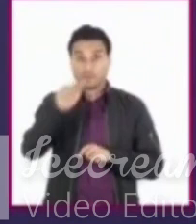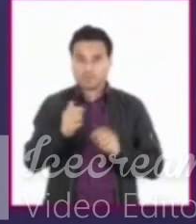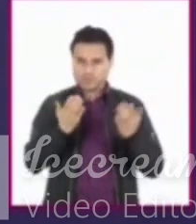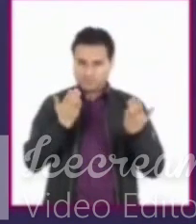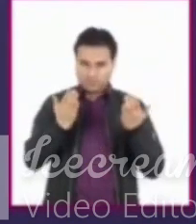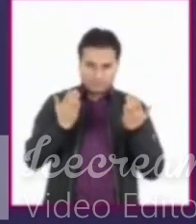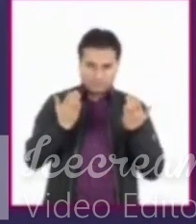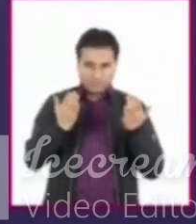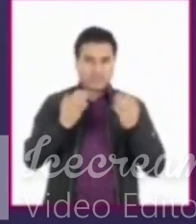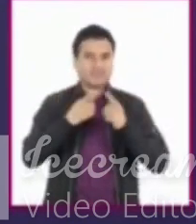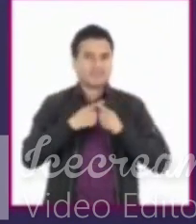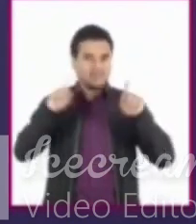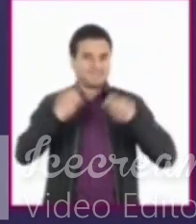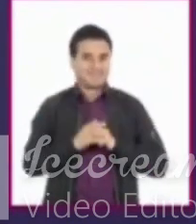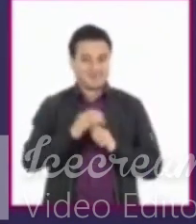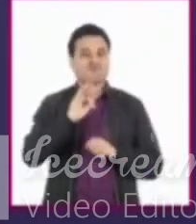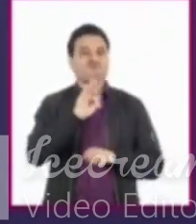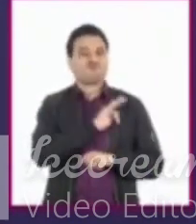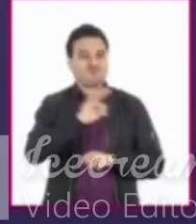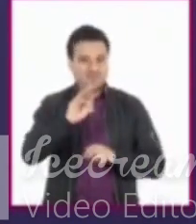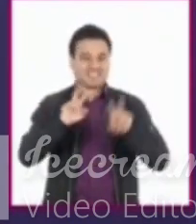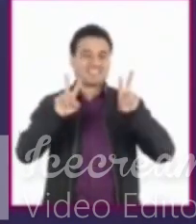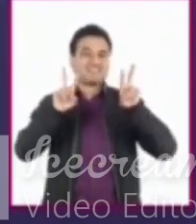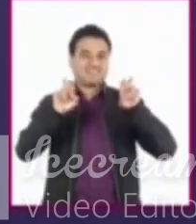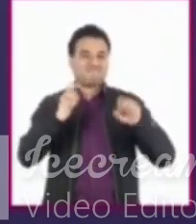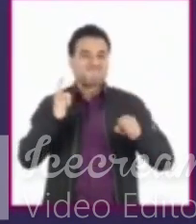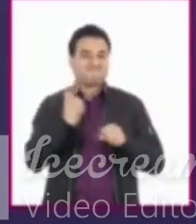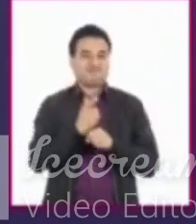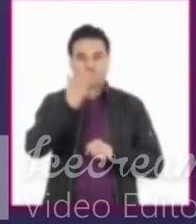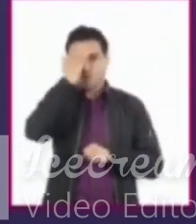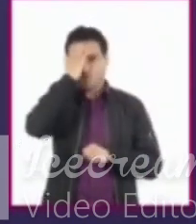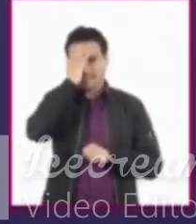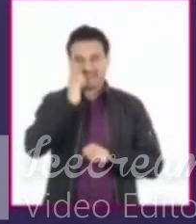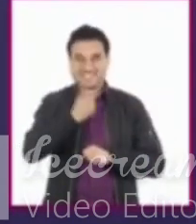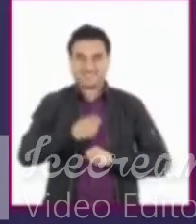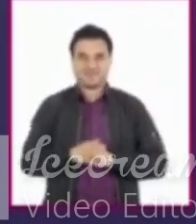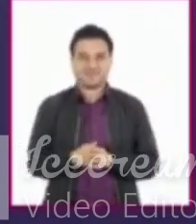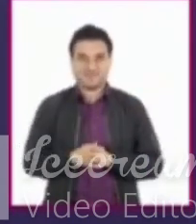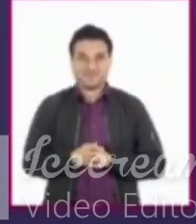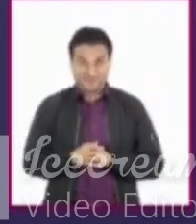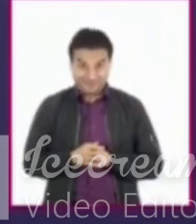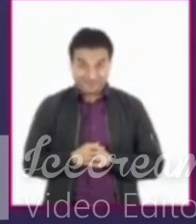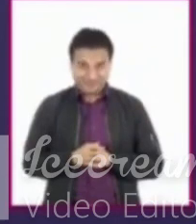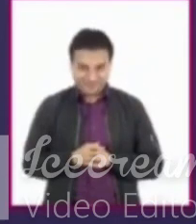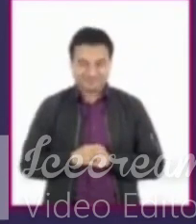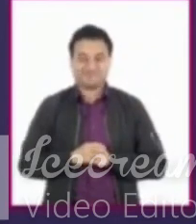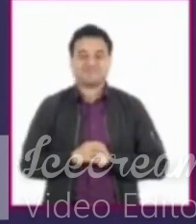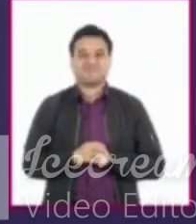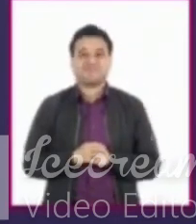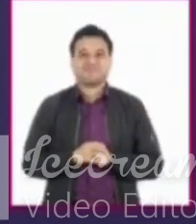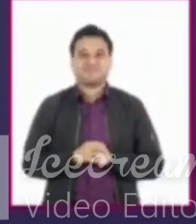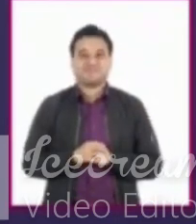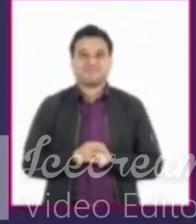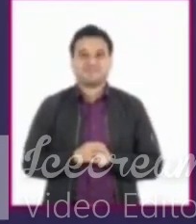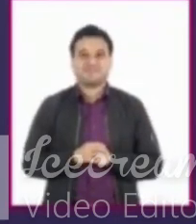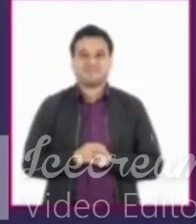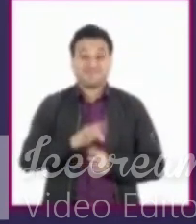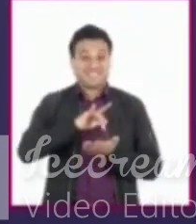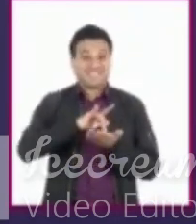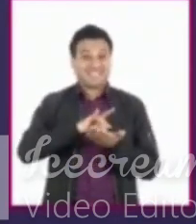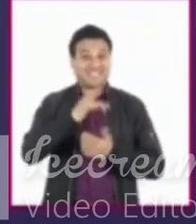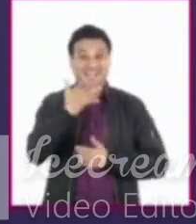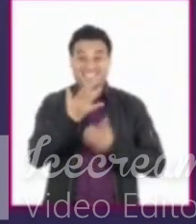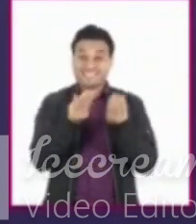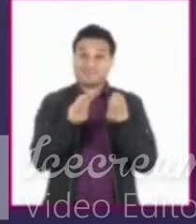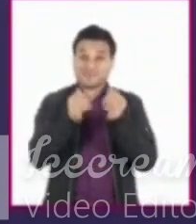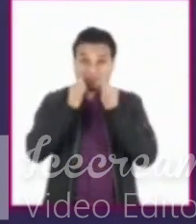las diferencias con respecto al tema de su interés y esto apoye su razonamiento. Muchas gracias por